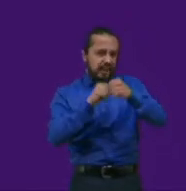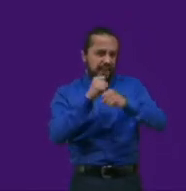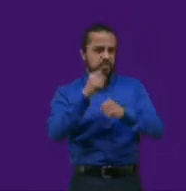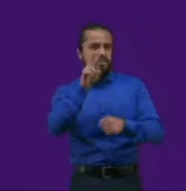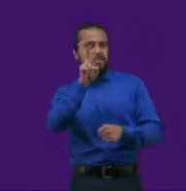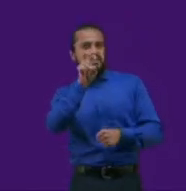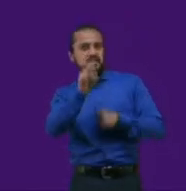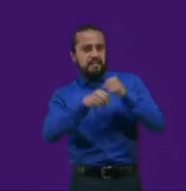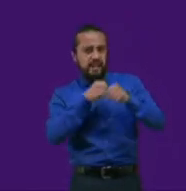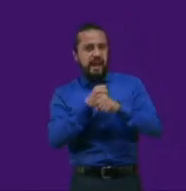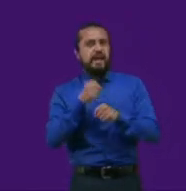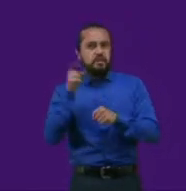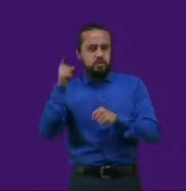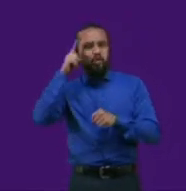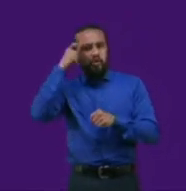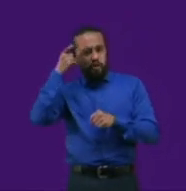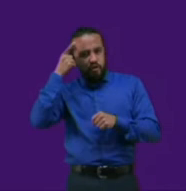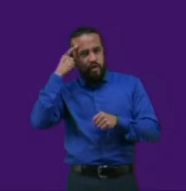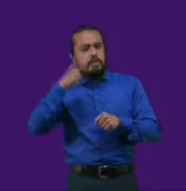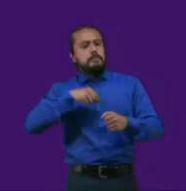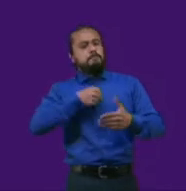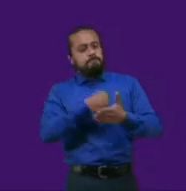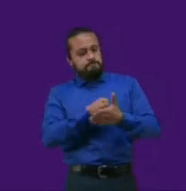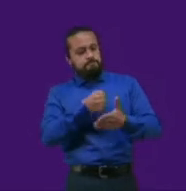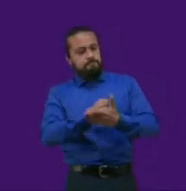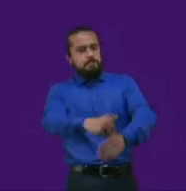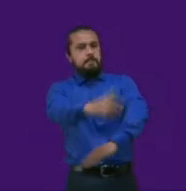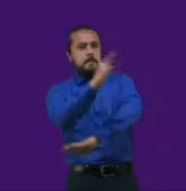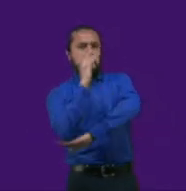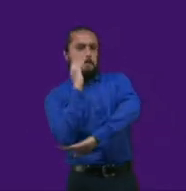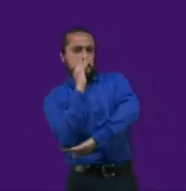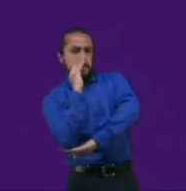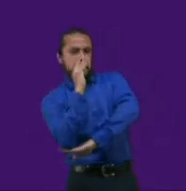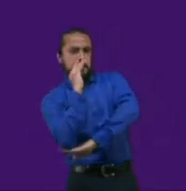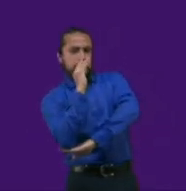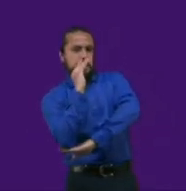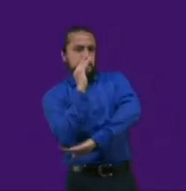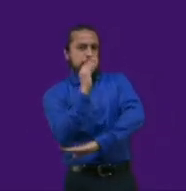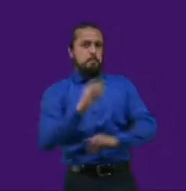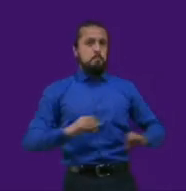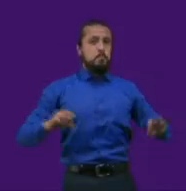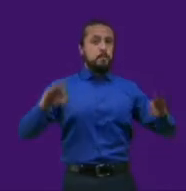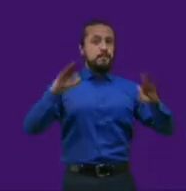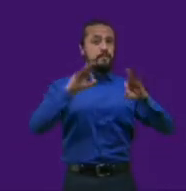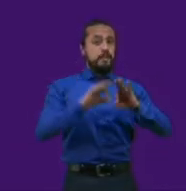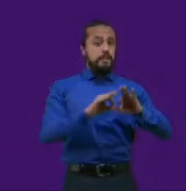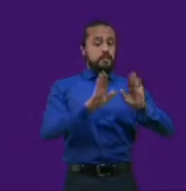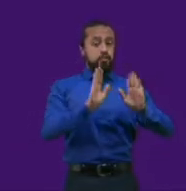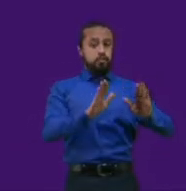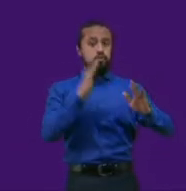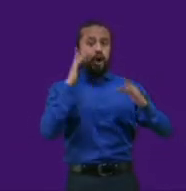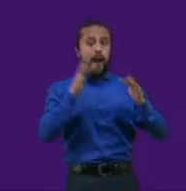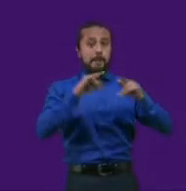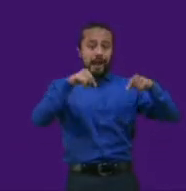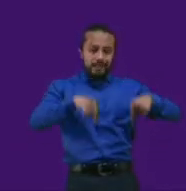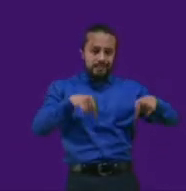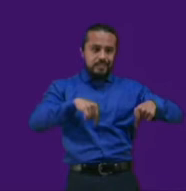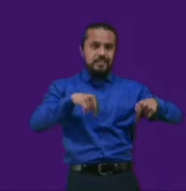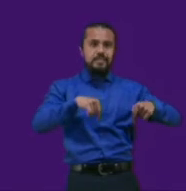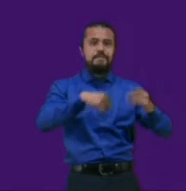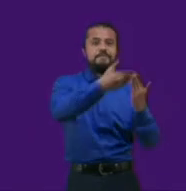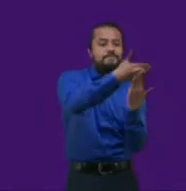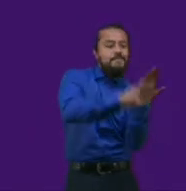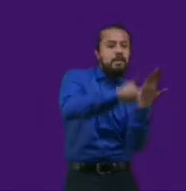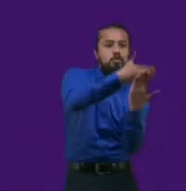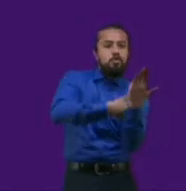manera recurrente y de manera contundente de la necesidad de tener un ecosistema digital para las facturas en Colombia. Y viene